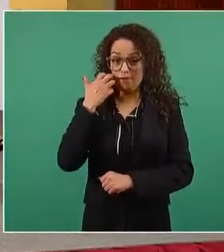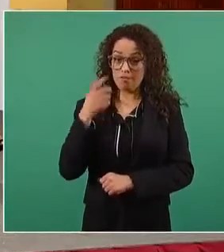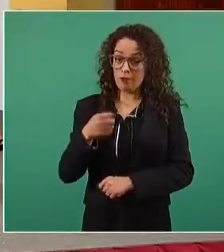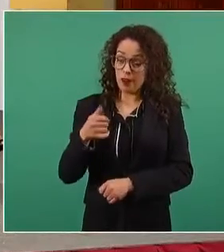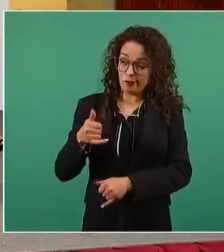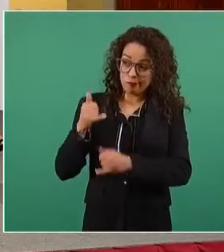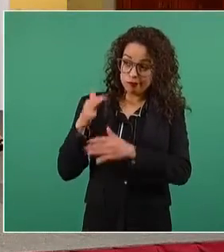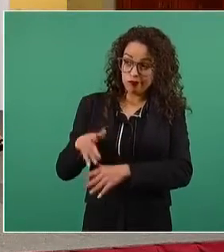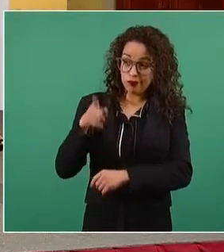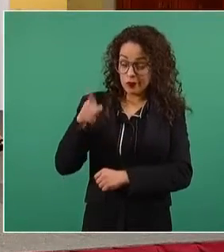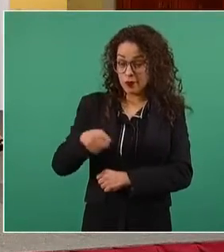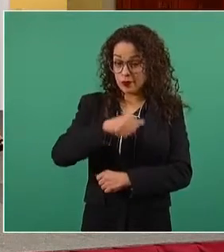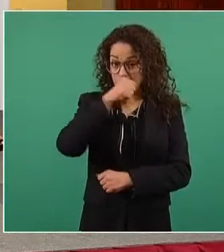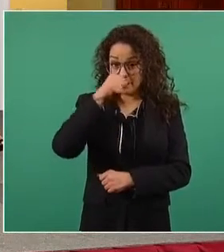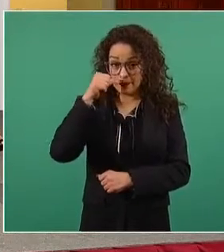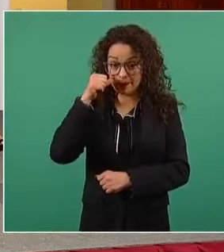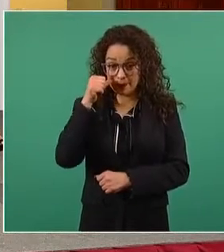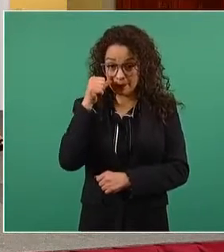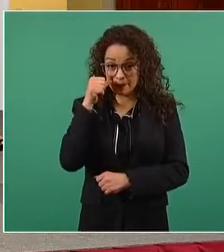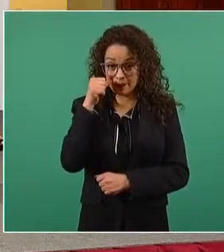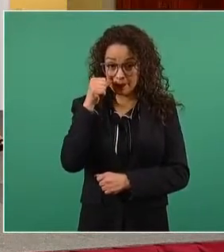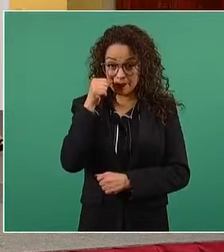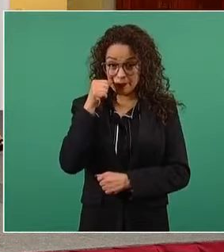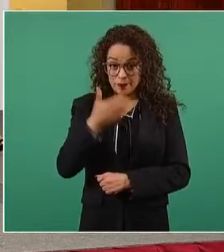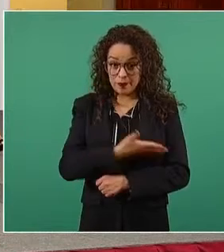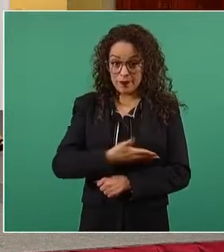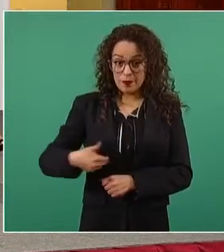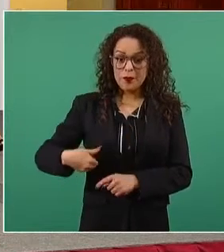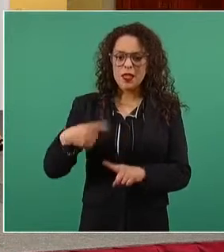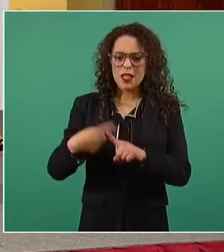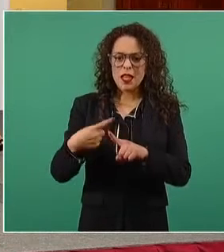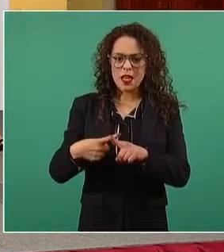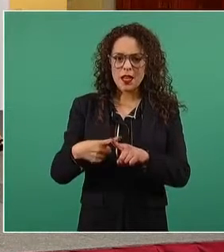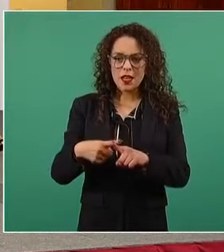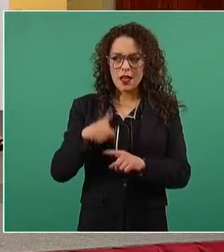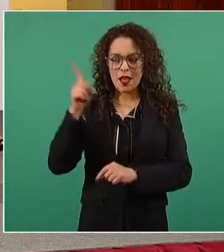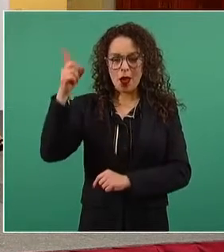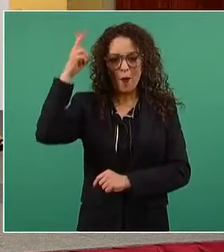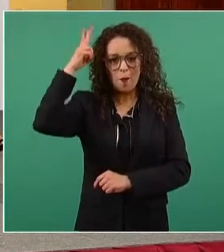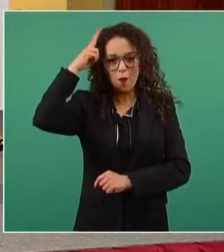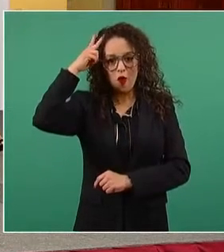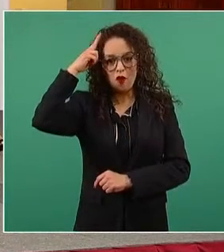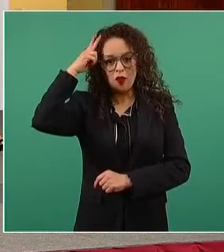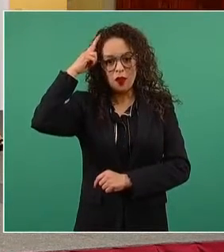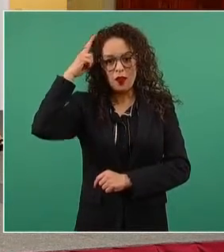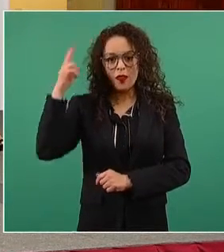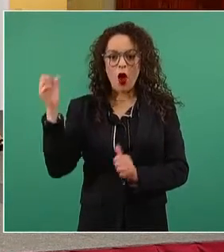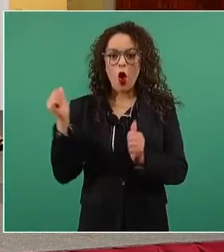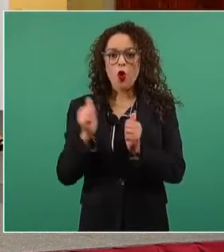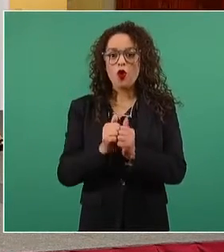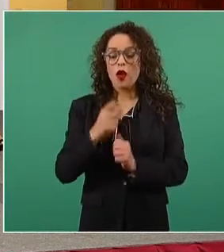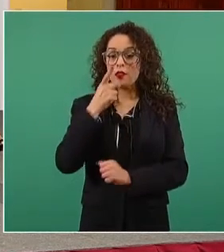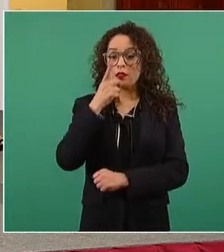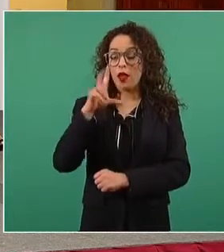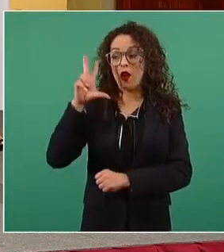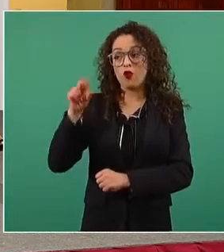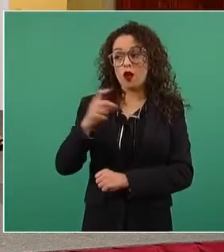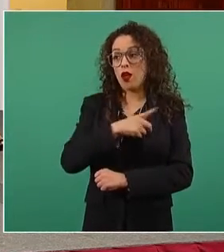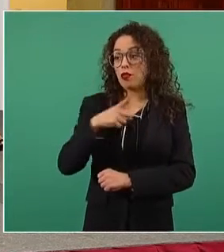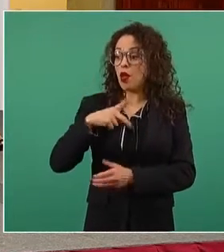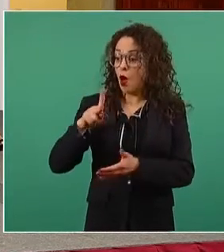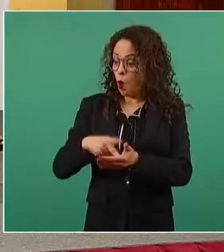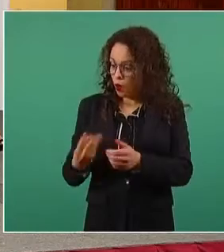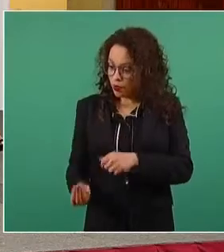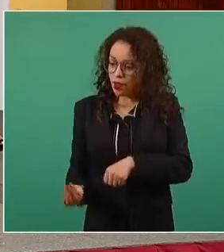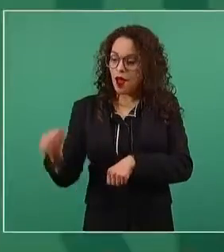contra del presidente Juárez fue Porfirio Díaz. con la bandera de la no reelección. Fíjense qué